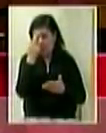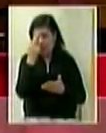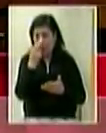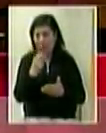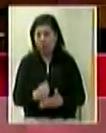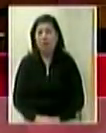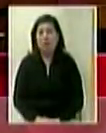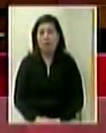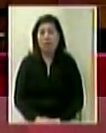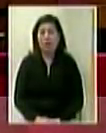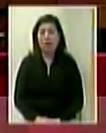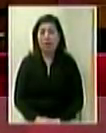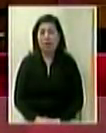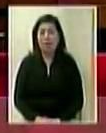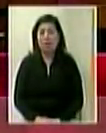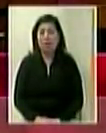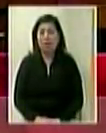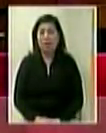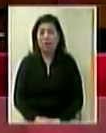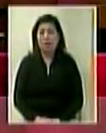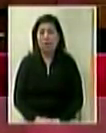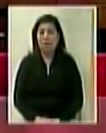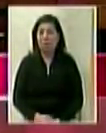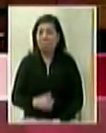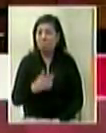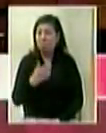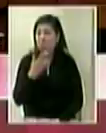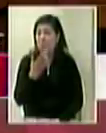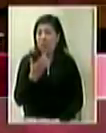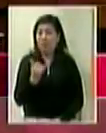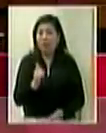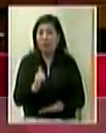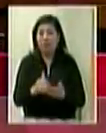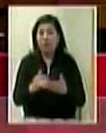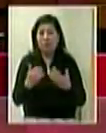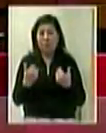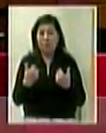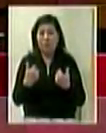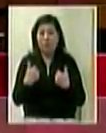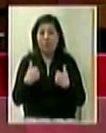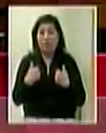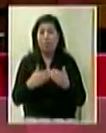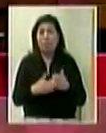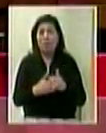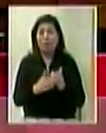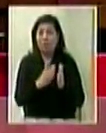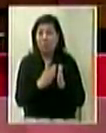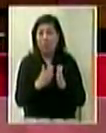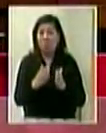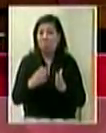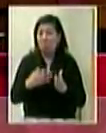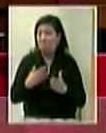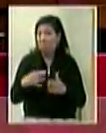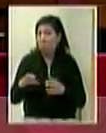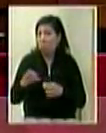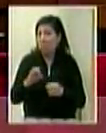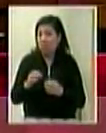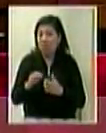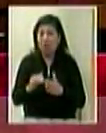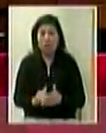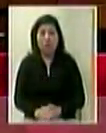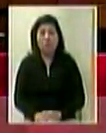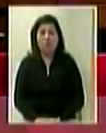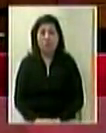un colegio cristiano o un colegio musulmán y que tenga una orientación determinada y pueda seleccionar en base a